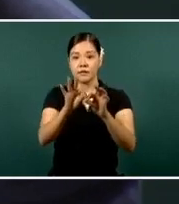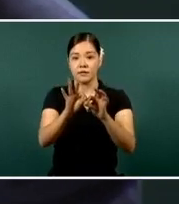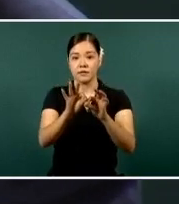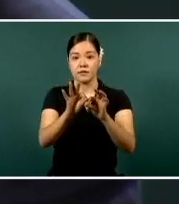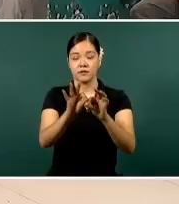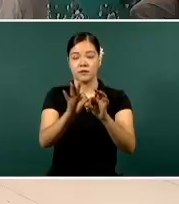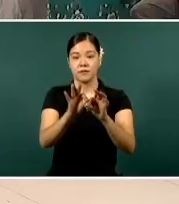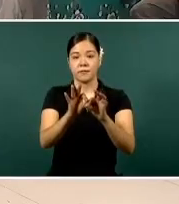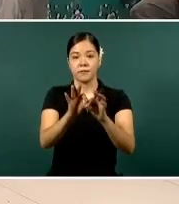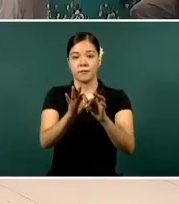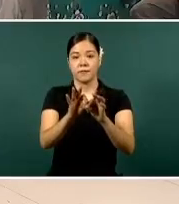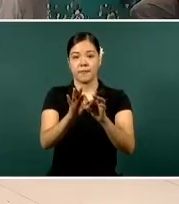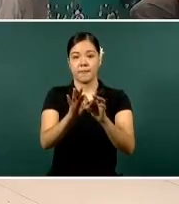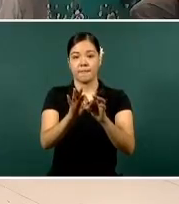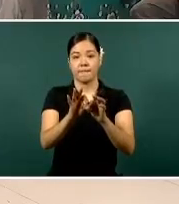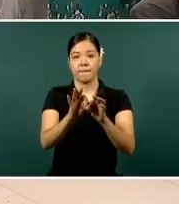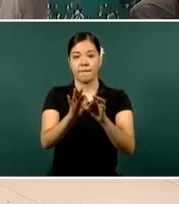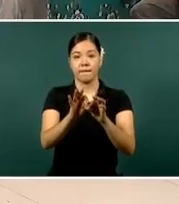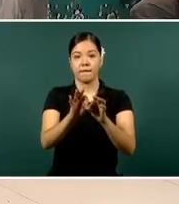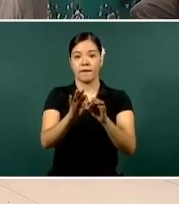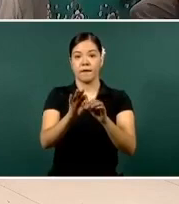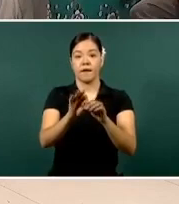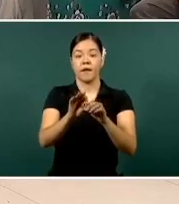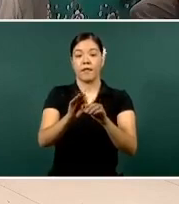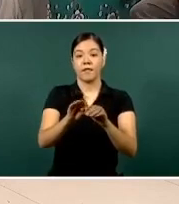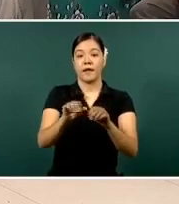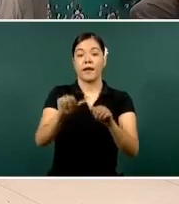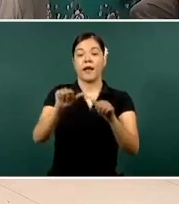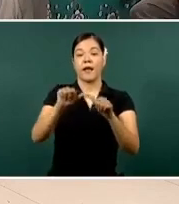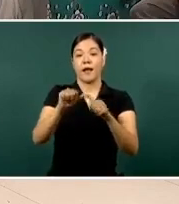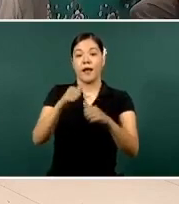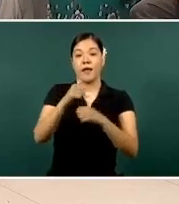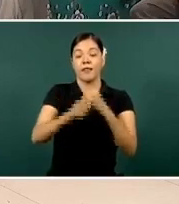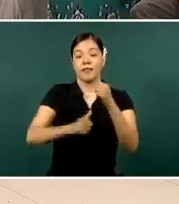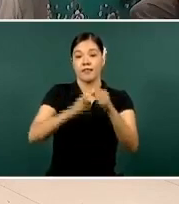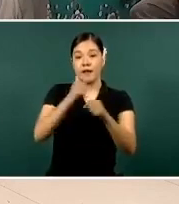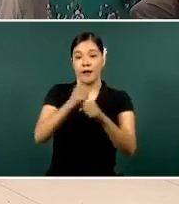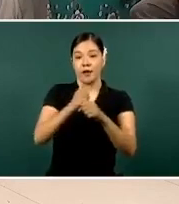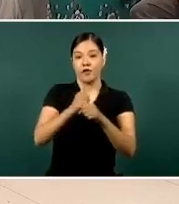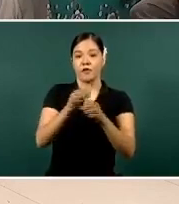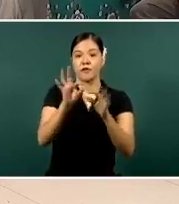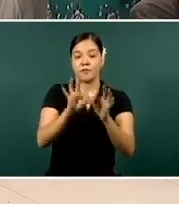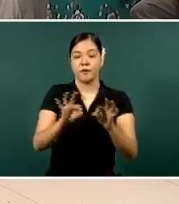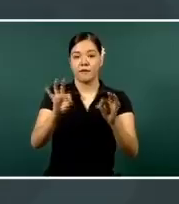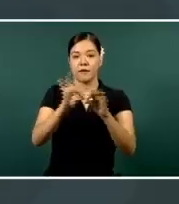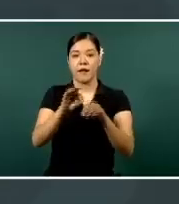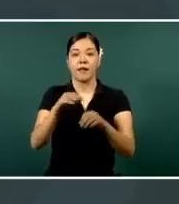este aniversario, de esta fecha dedicada